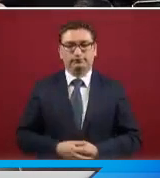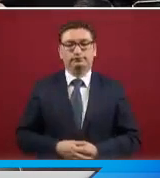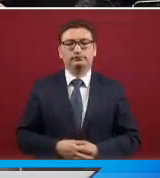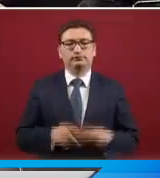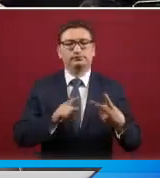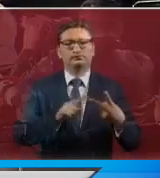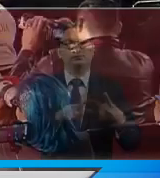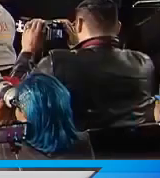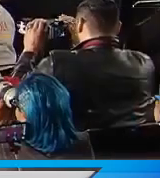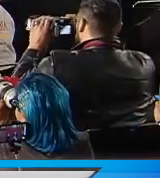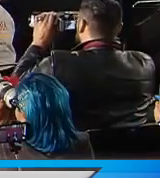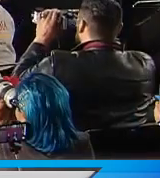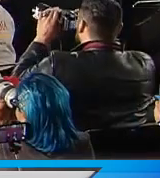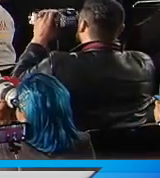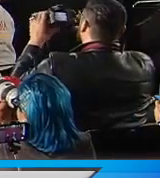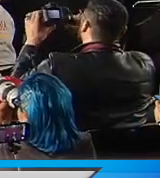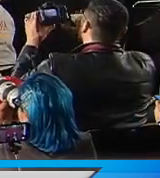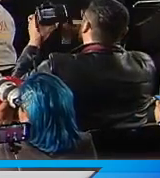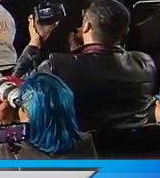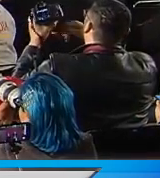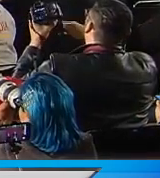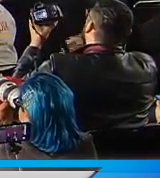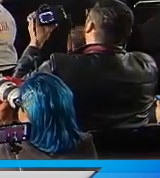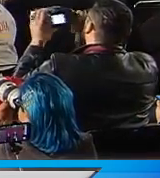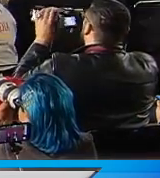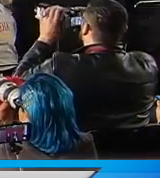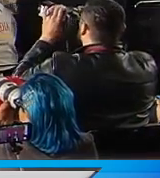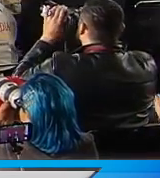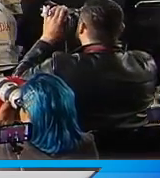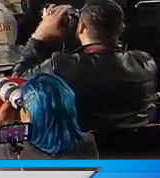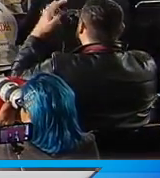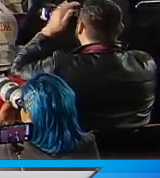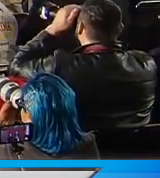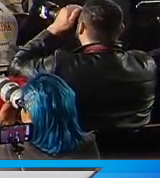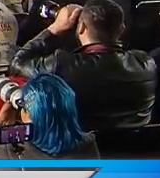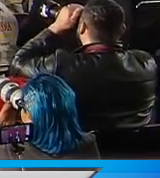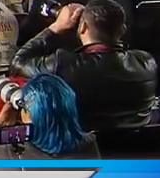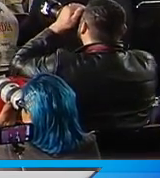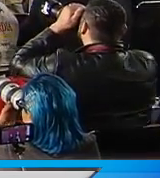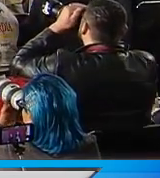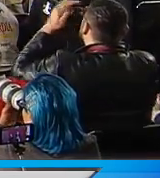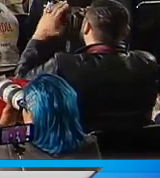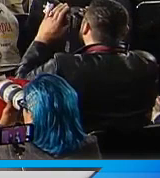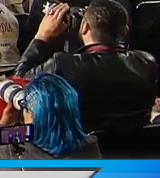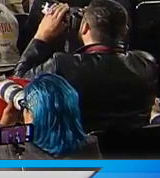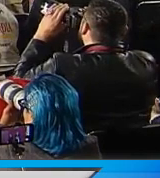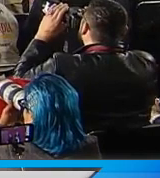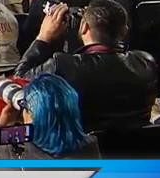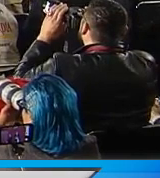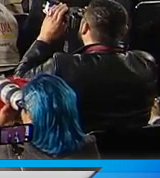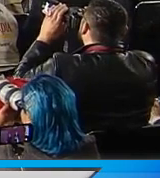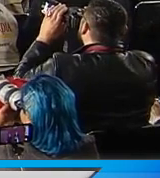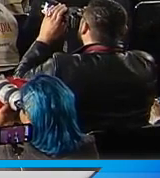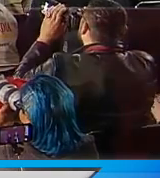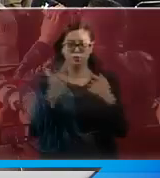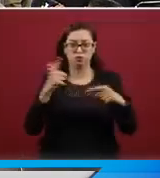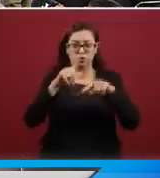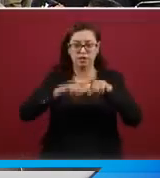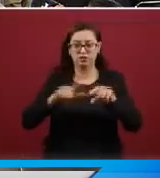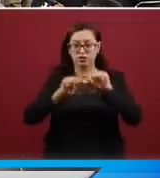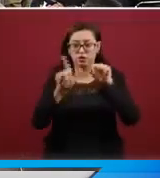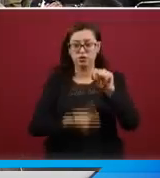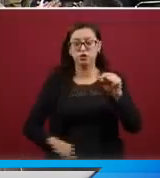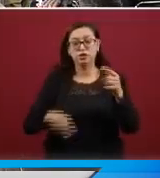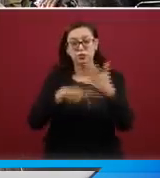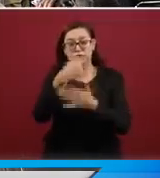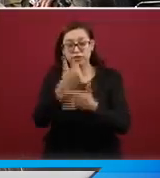El Instituto Nacional de Migración tiene un avance importante y aplica la legislación migratoria vigente. Los planes de bienestar, en especial el programa